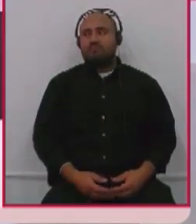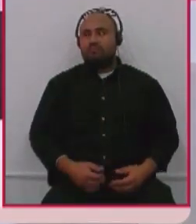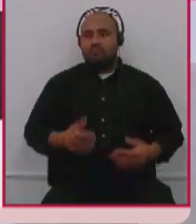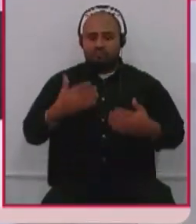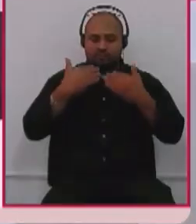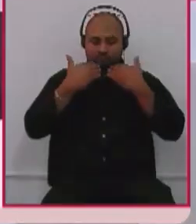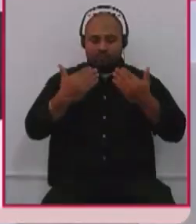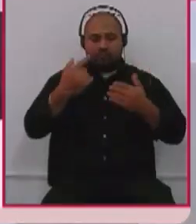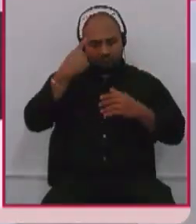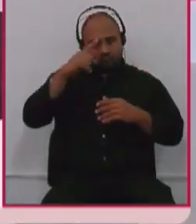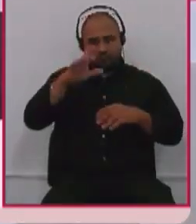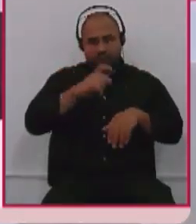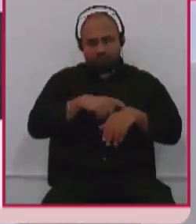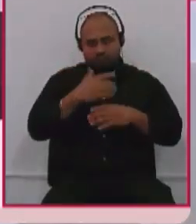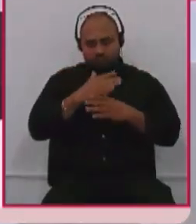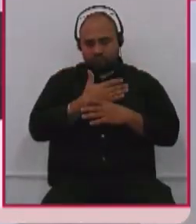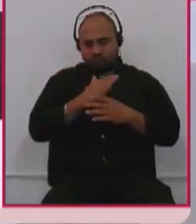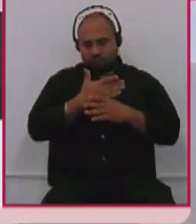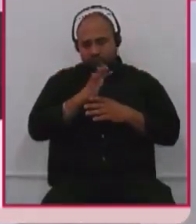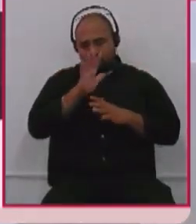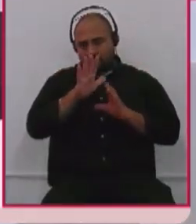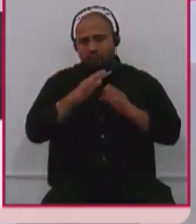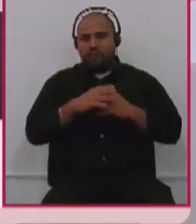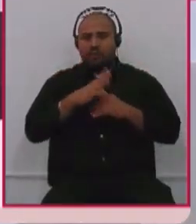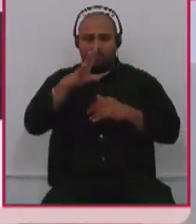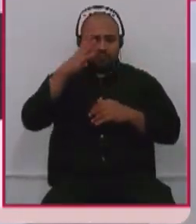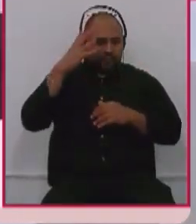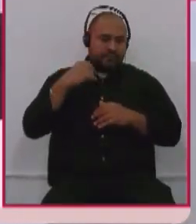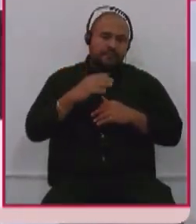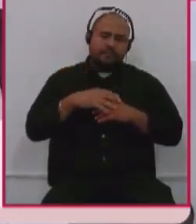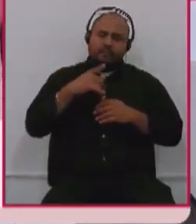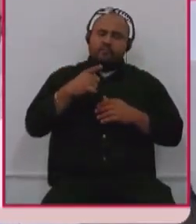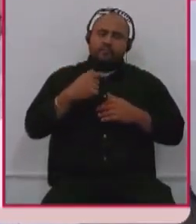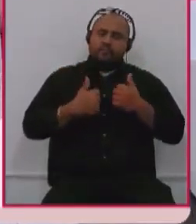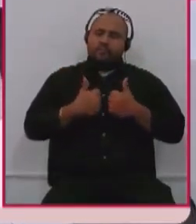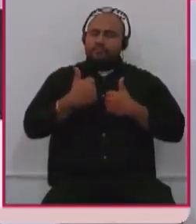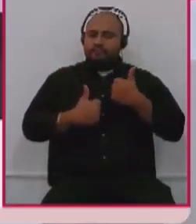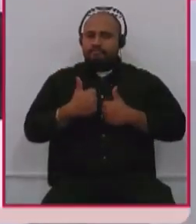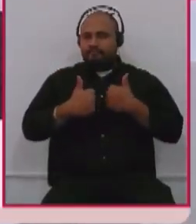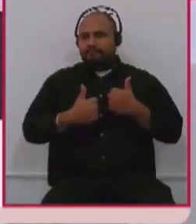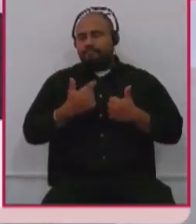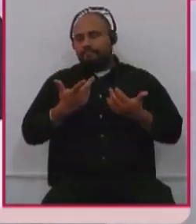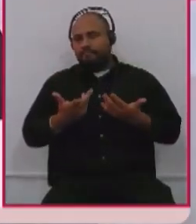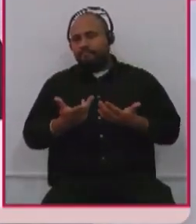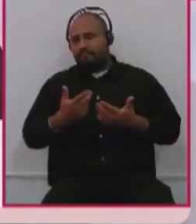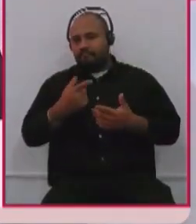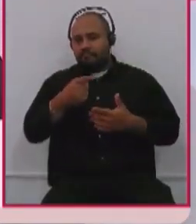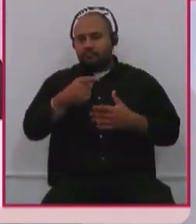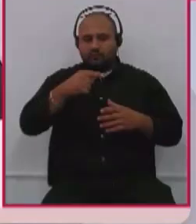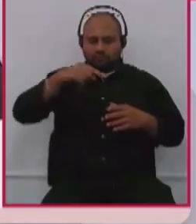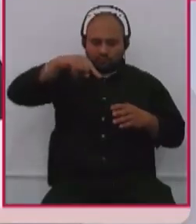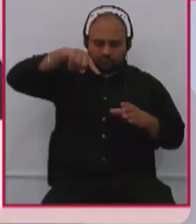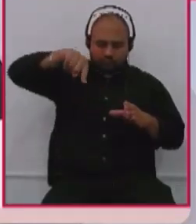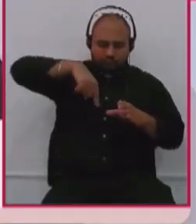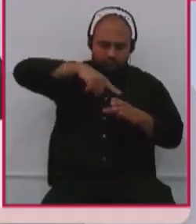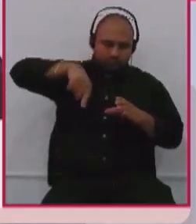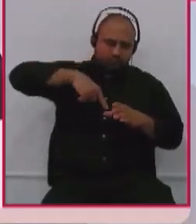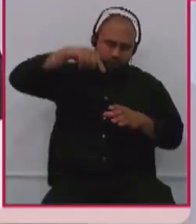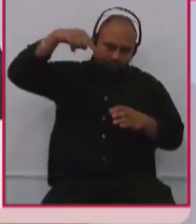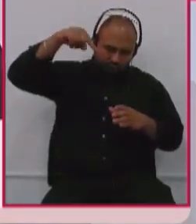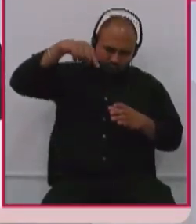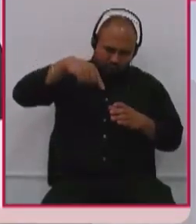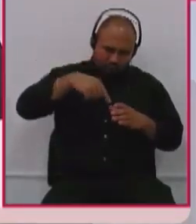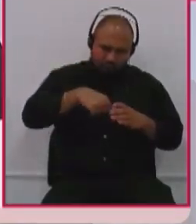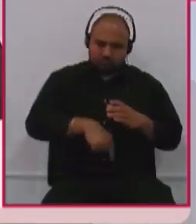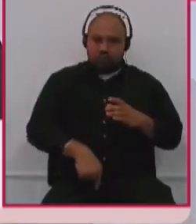Gracias por compartir sus experiencias. ¿Cuál fue el flujo que aplicaron en cada pozo y cuál fue la